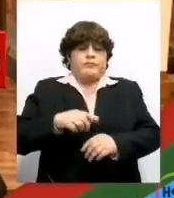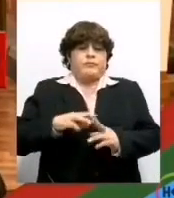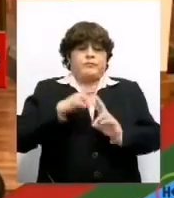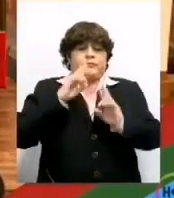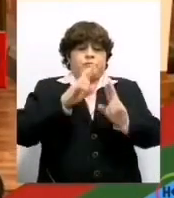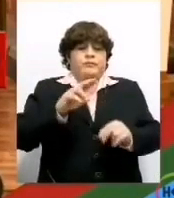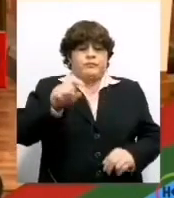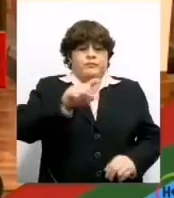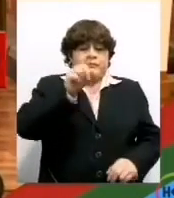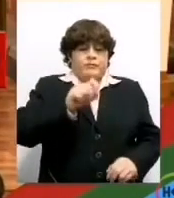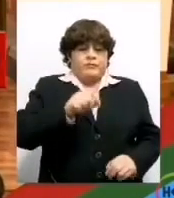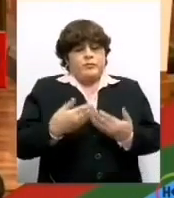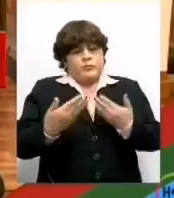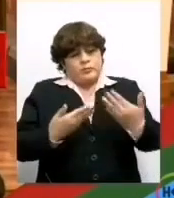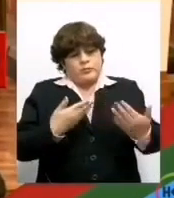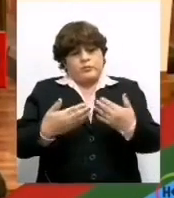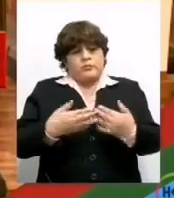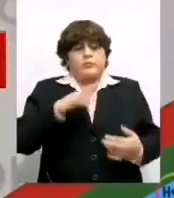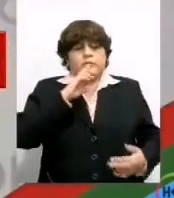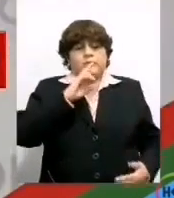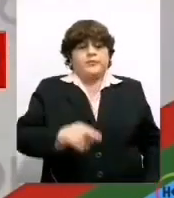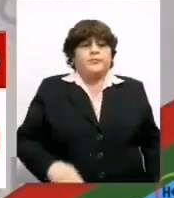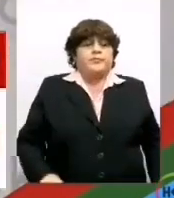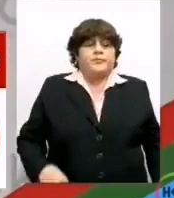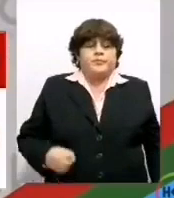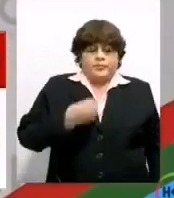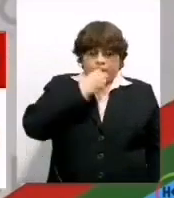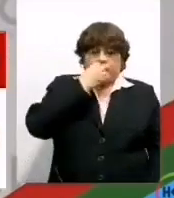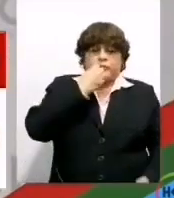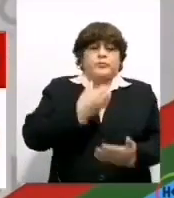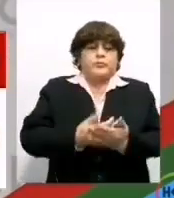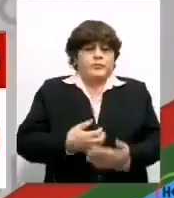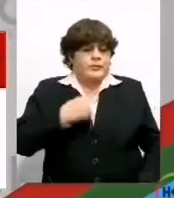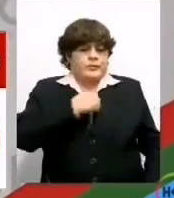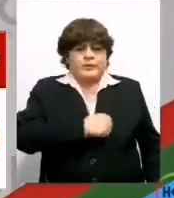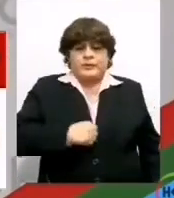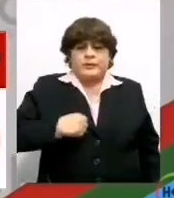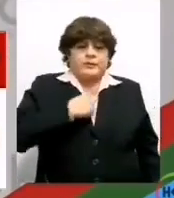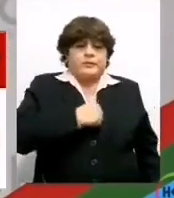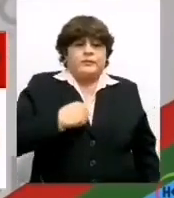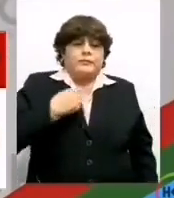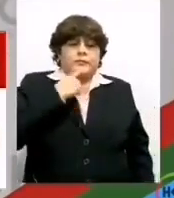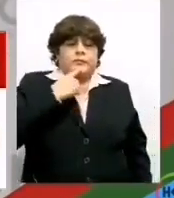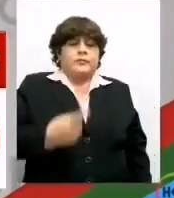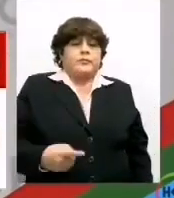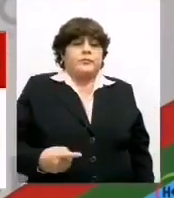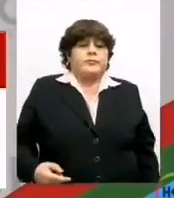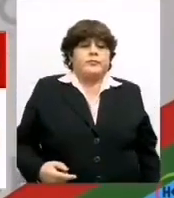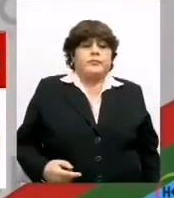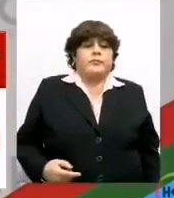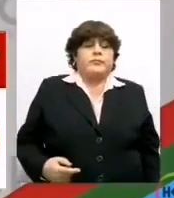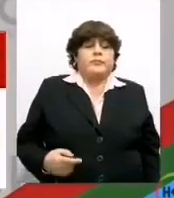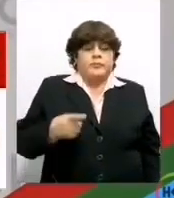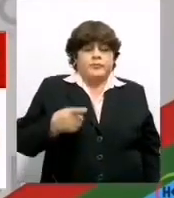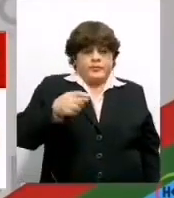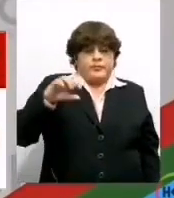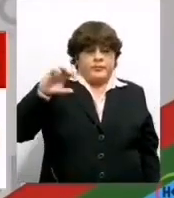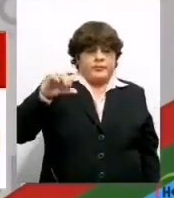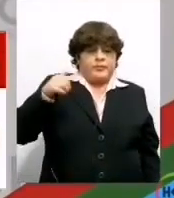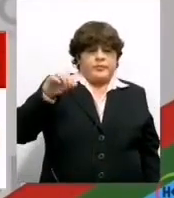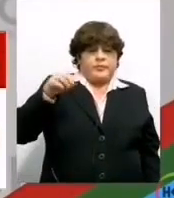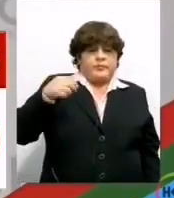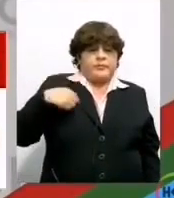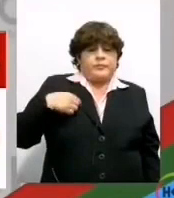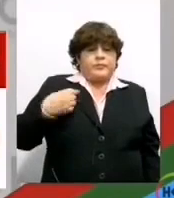representar o comentar la respuesta Bueno pues Yo lamento que el candidato